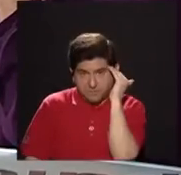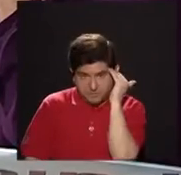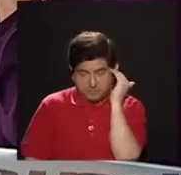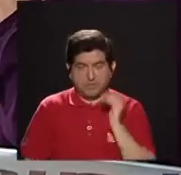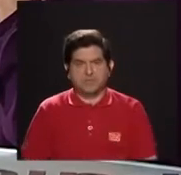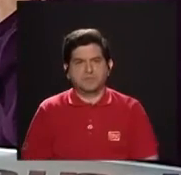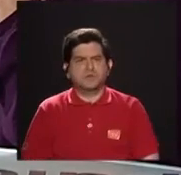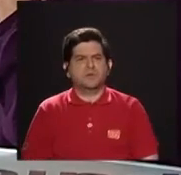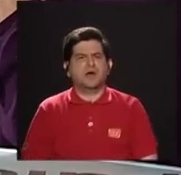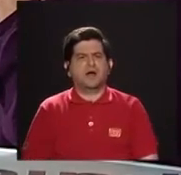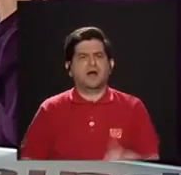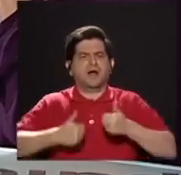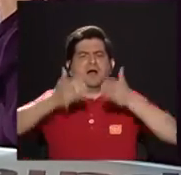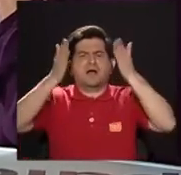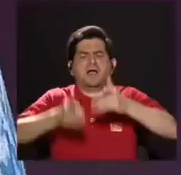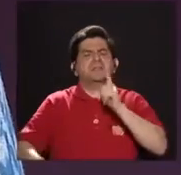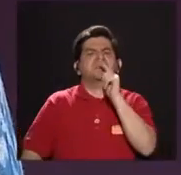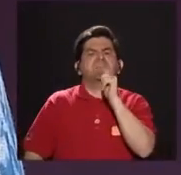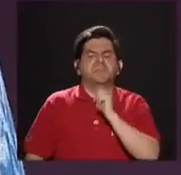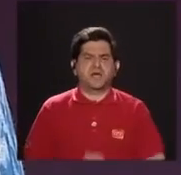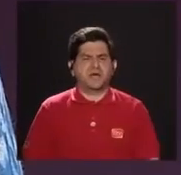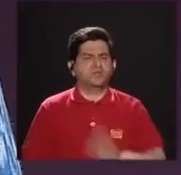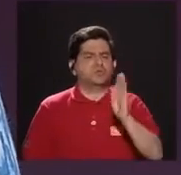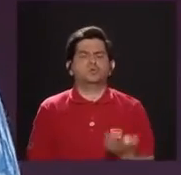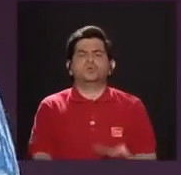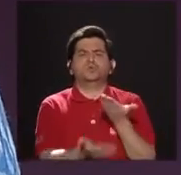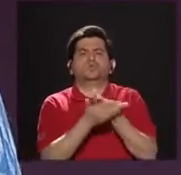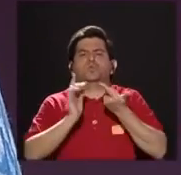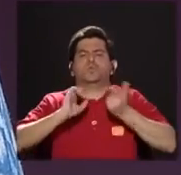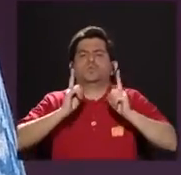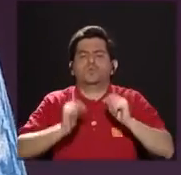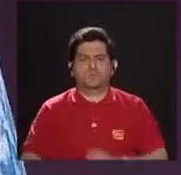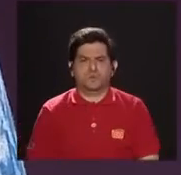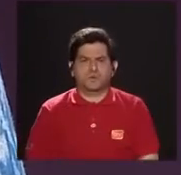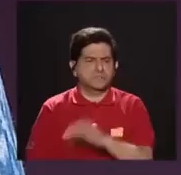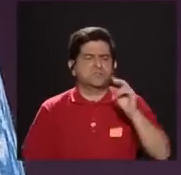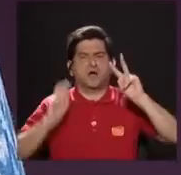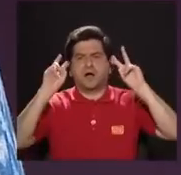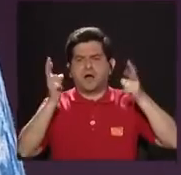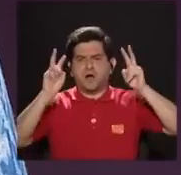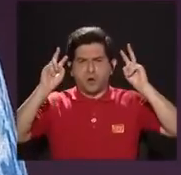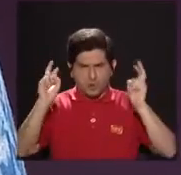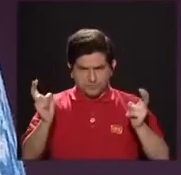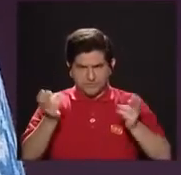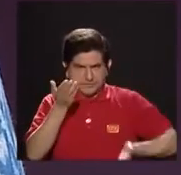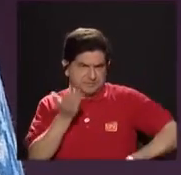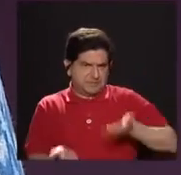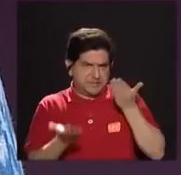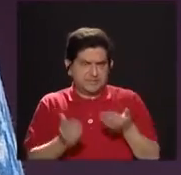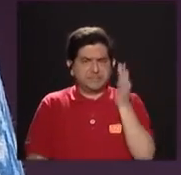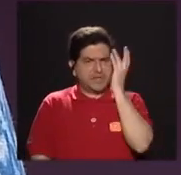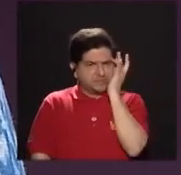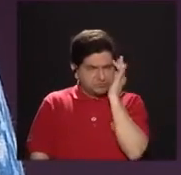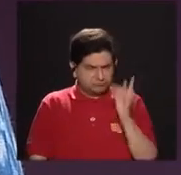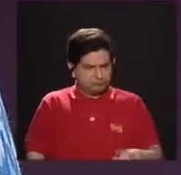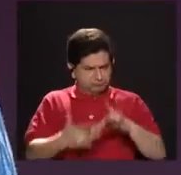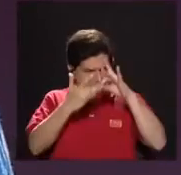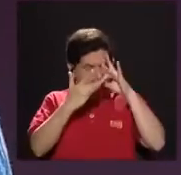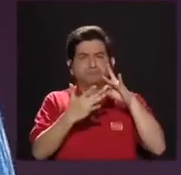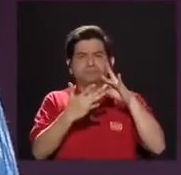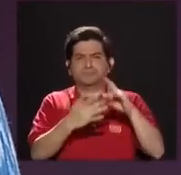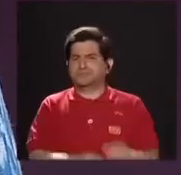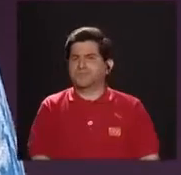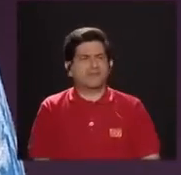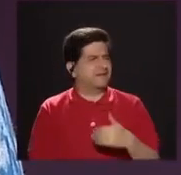de quiénes eran los candidatos, de cuáles eran sus propuestas, de cuáles eran los temas que más le preocupaban,